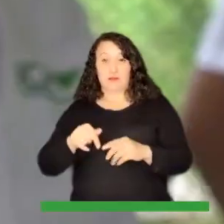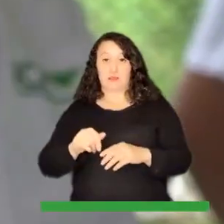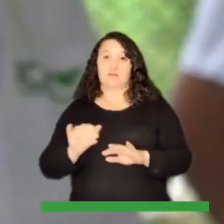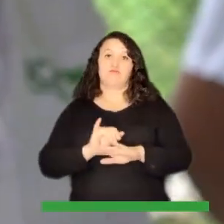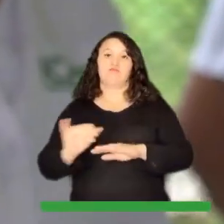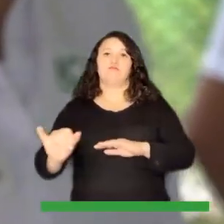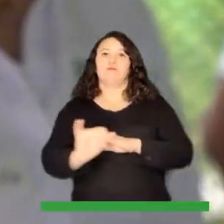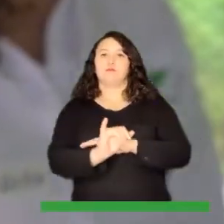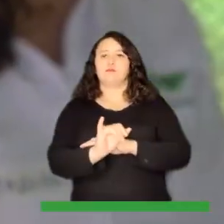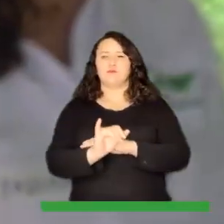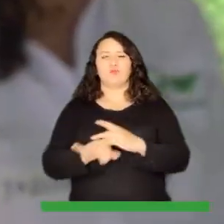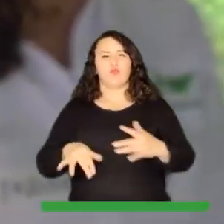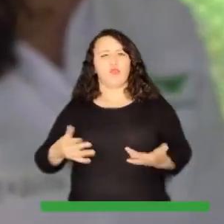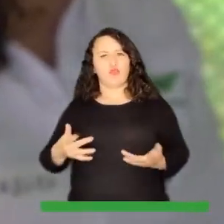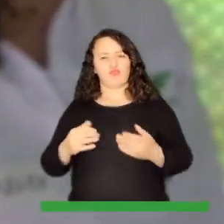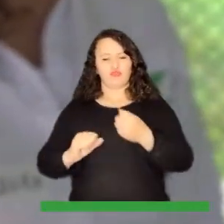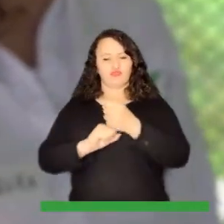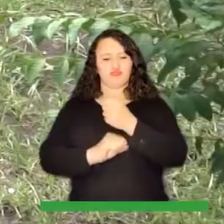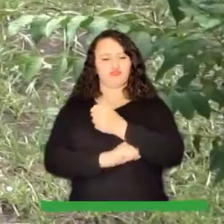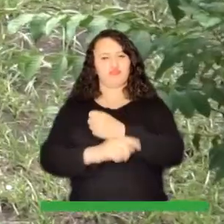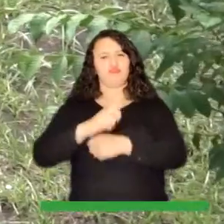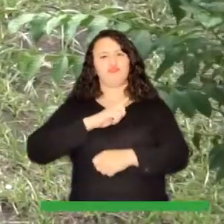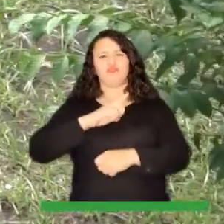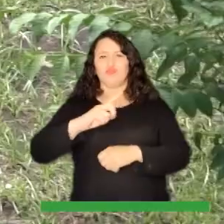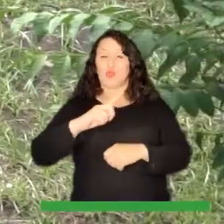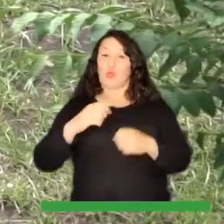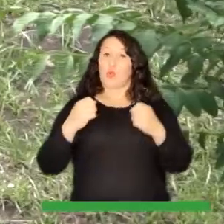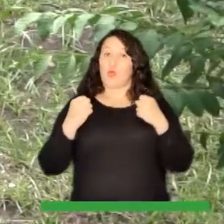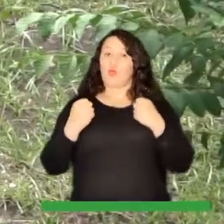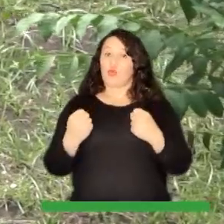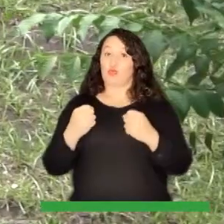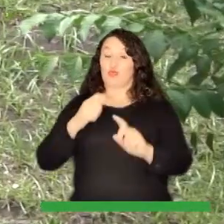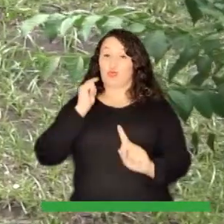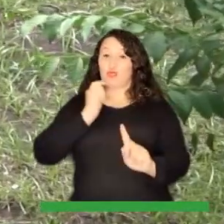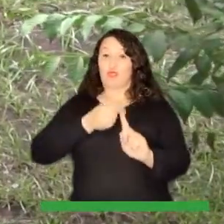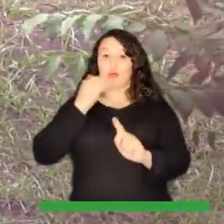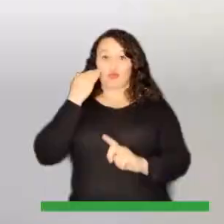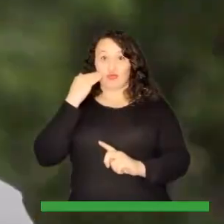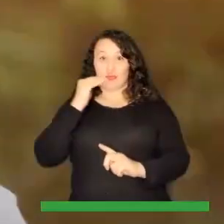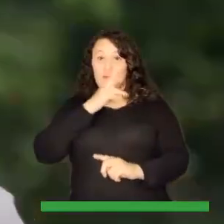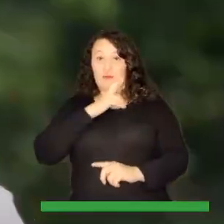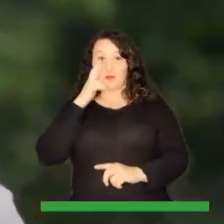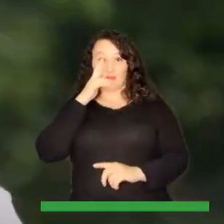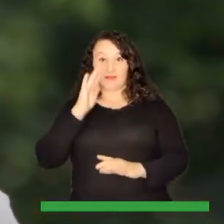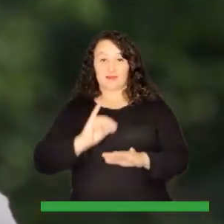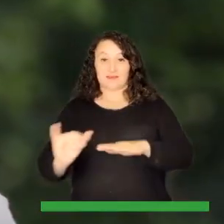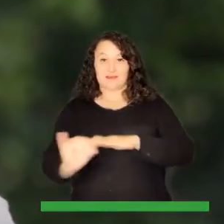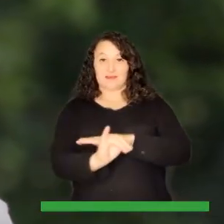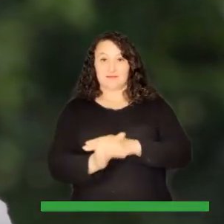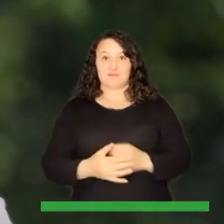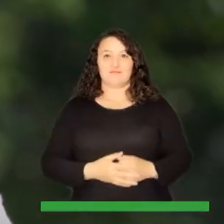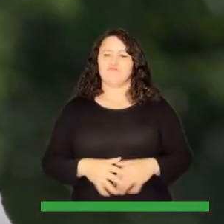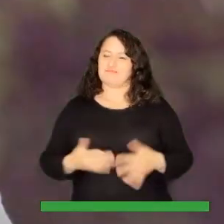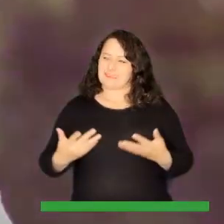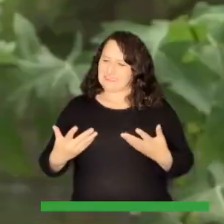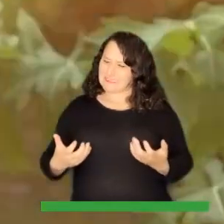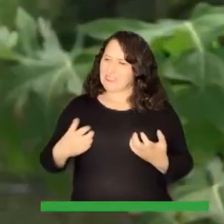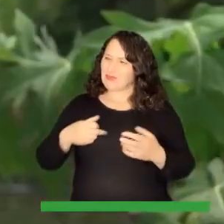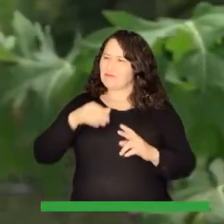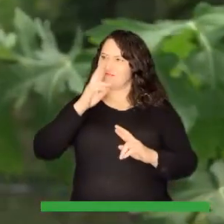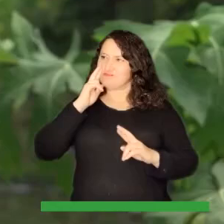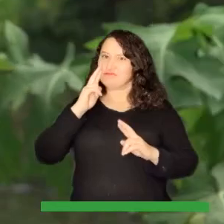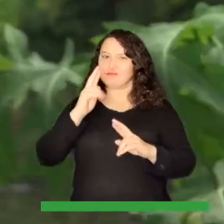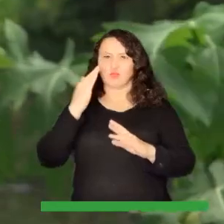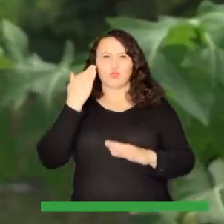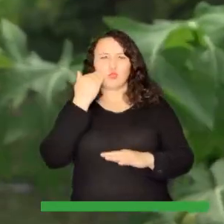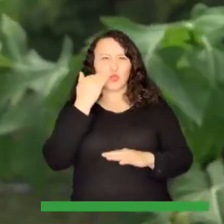su liderazgo y gestión fortalece el papel de la mujer rural en la isla. Quiero en verdad reconocer el trabajo y la labor que vienen